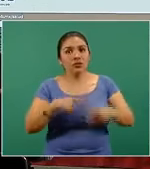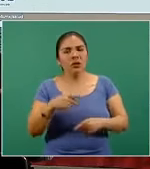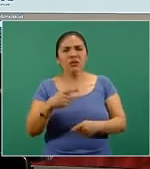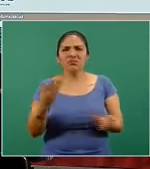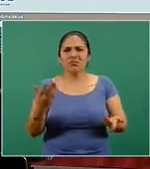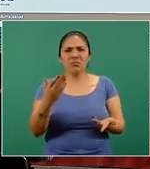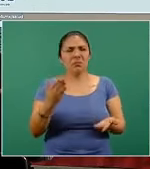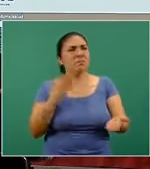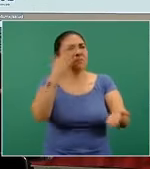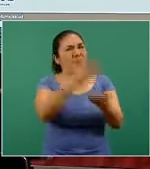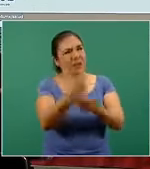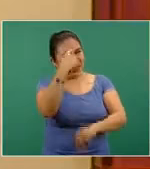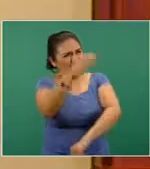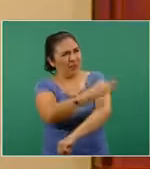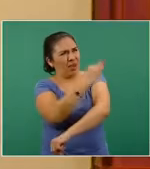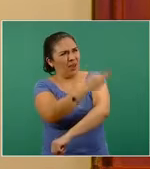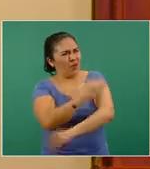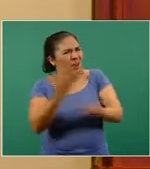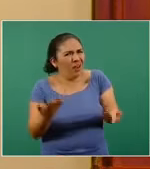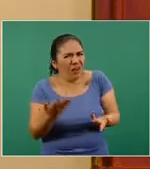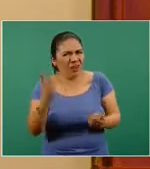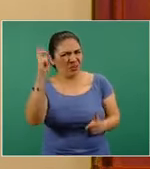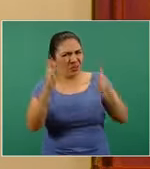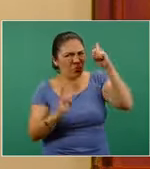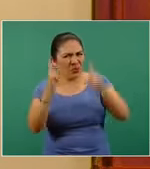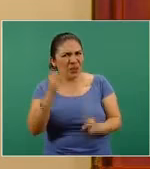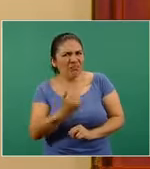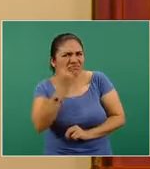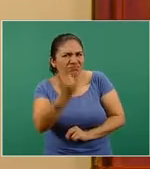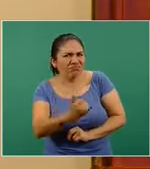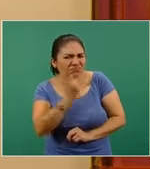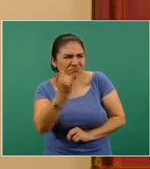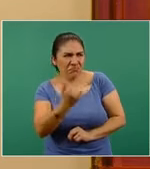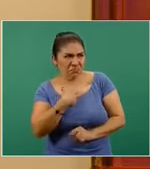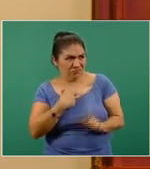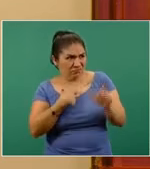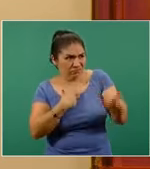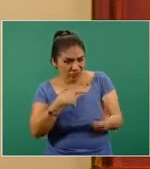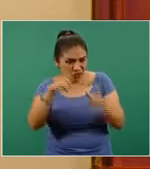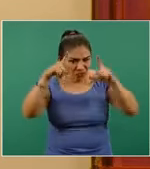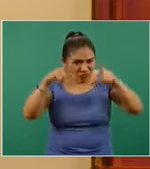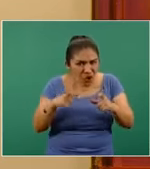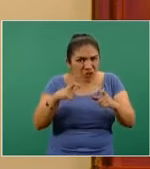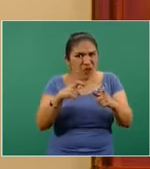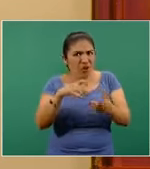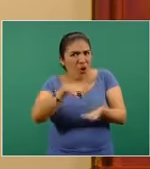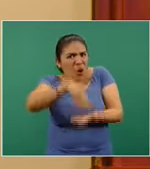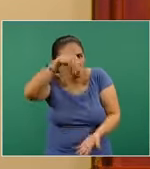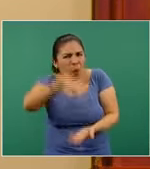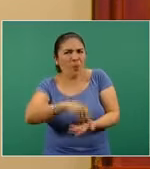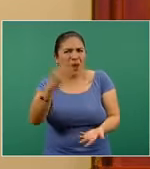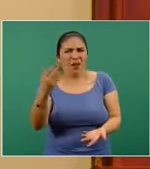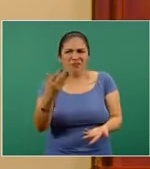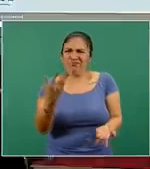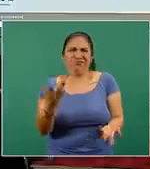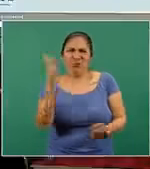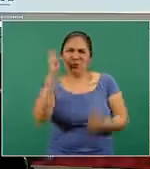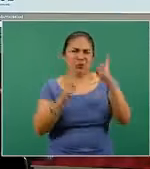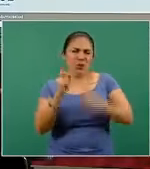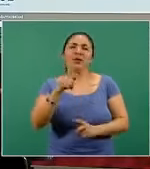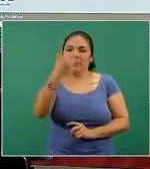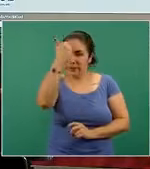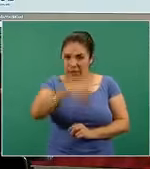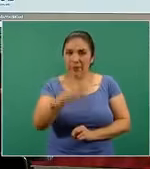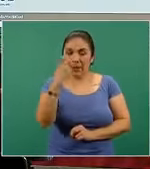demandar la vacuna no tenga duda de que está en su derecho de que no se le tome una foto a su